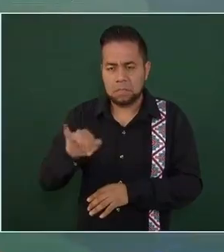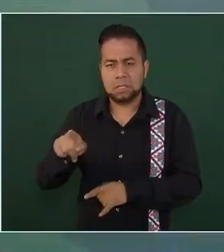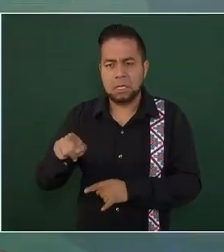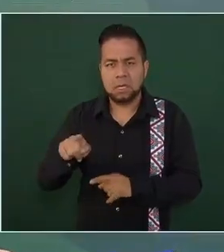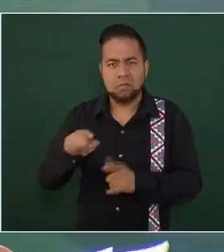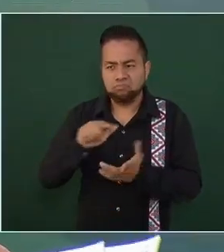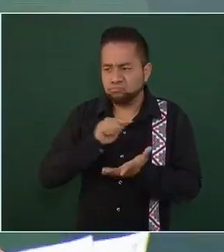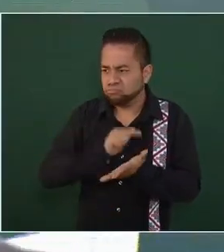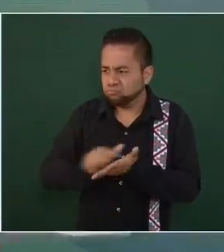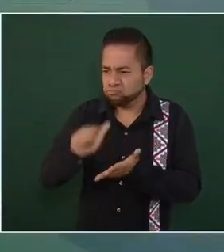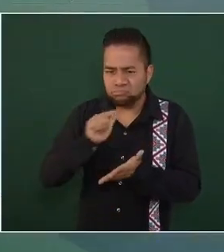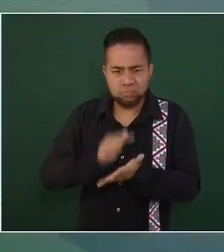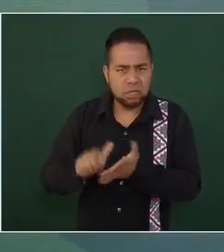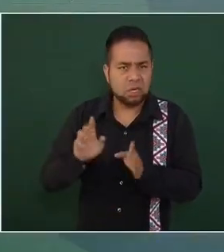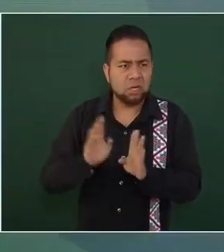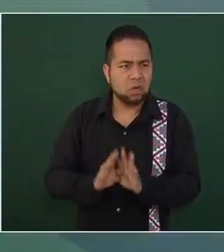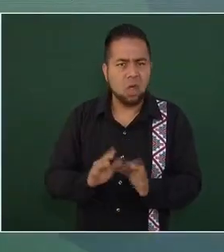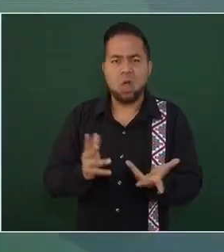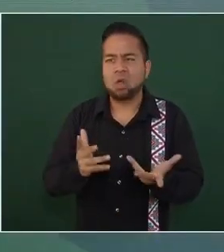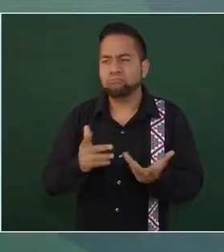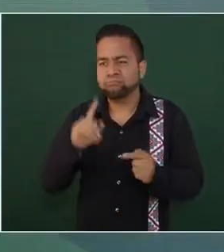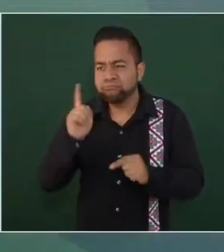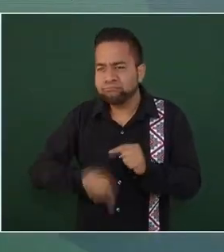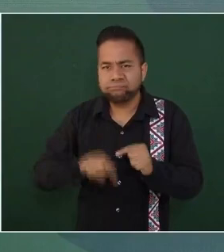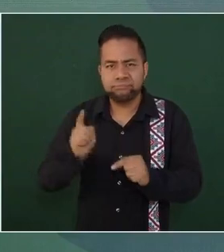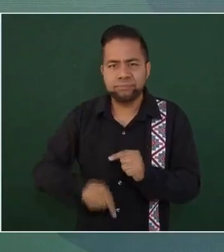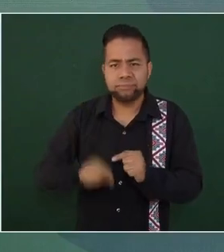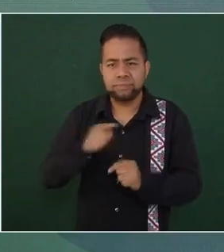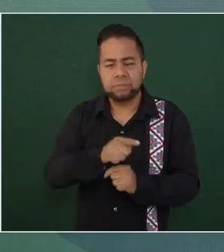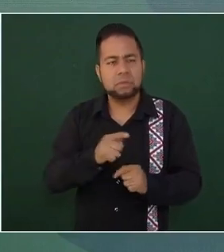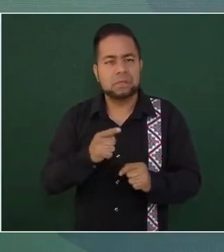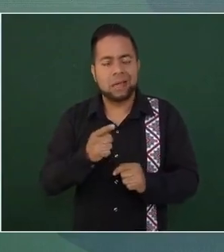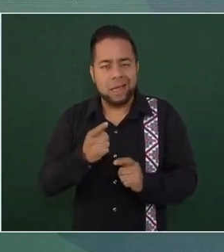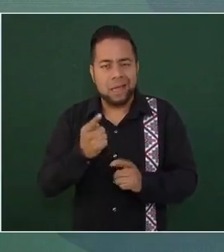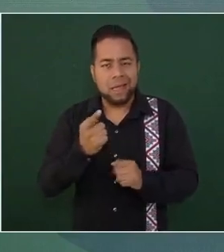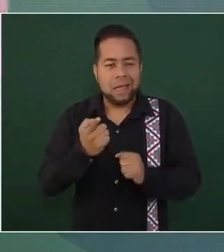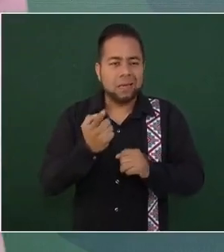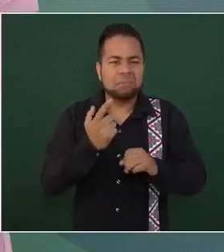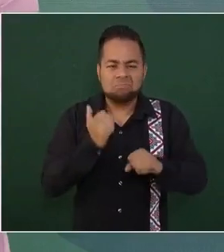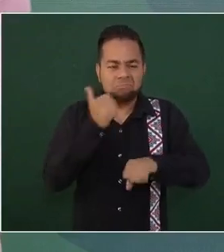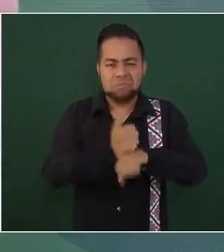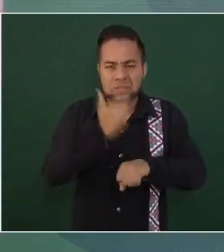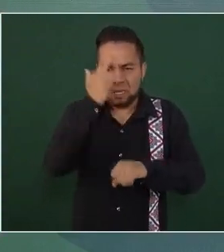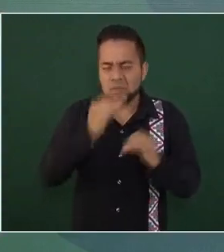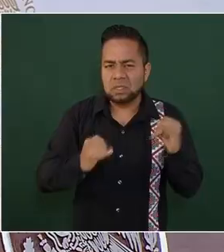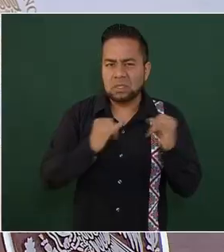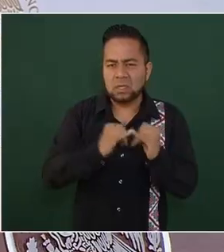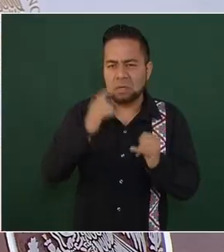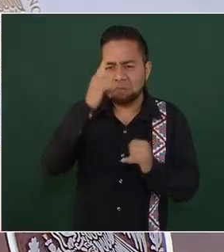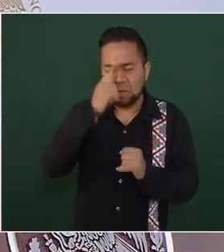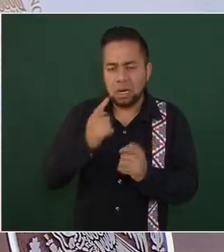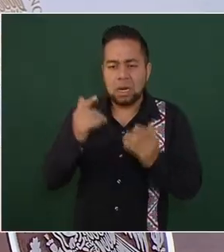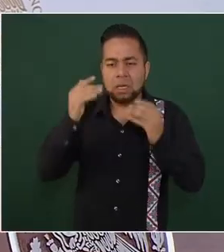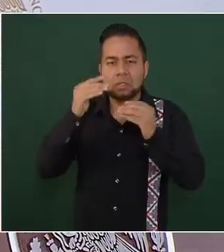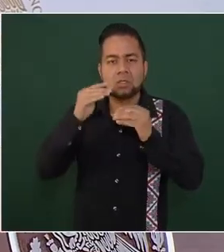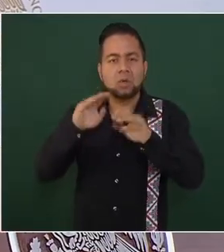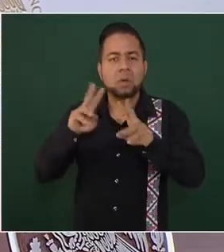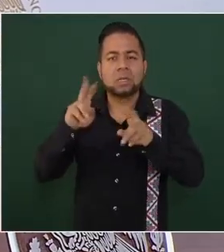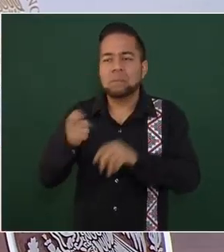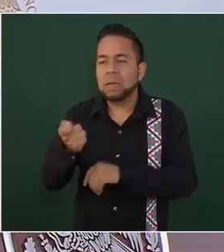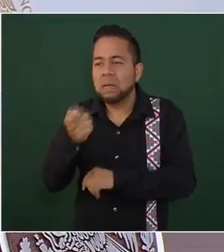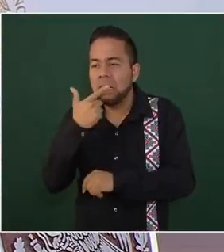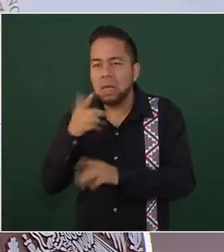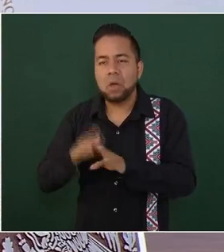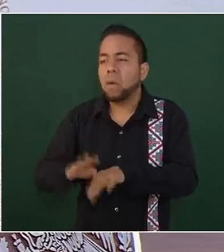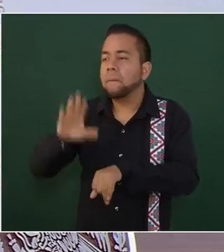el organismo para dar las licencias en todo lo relacionado con las medicinas